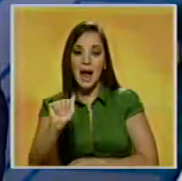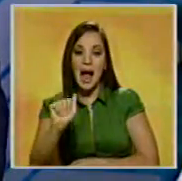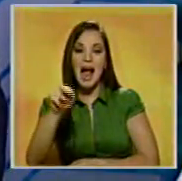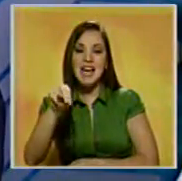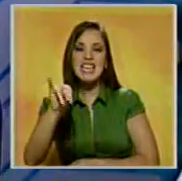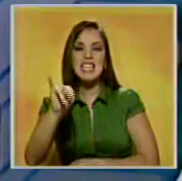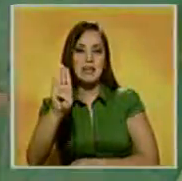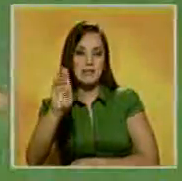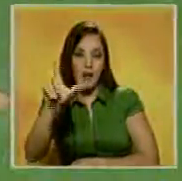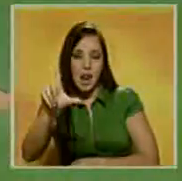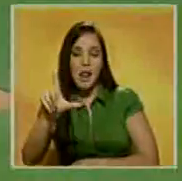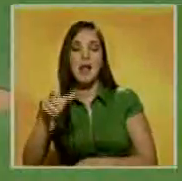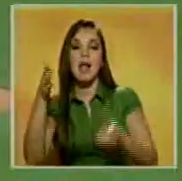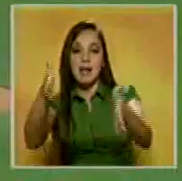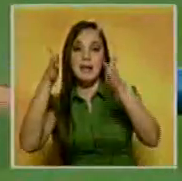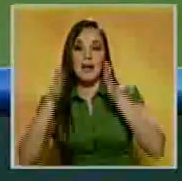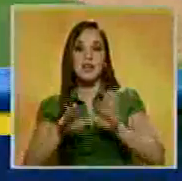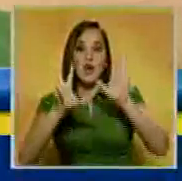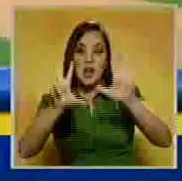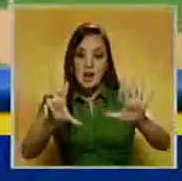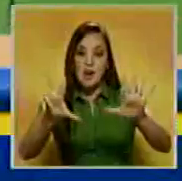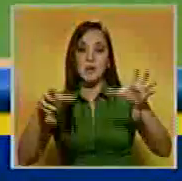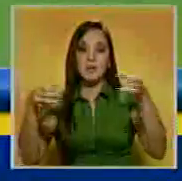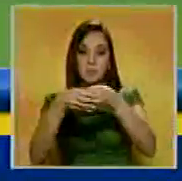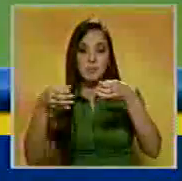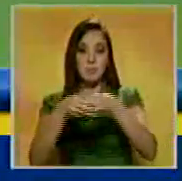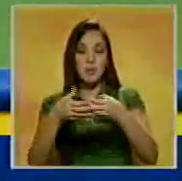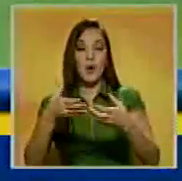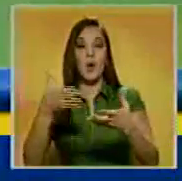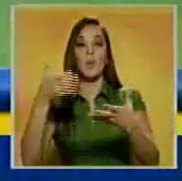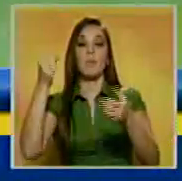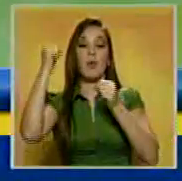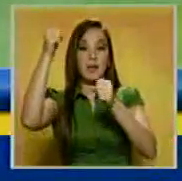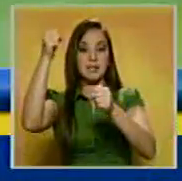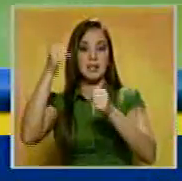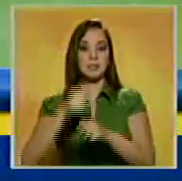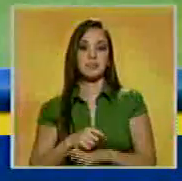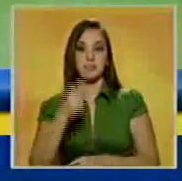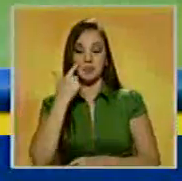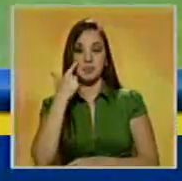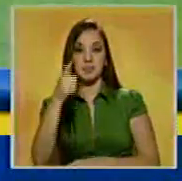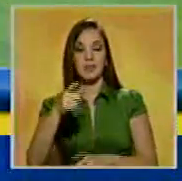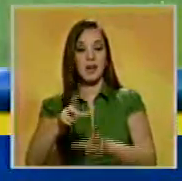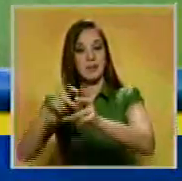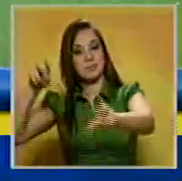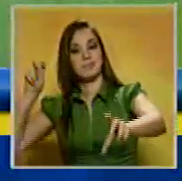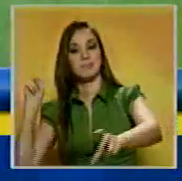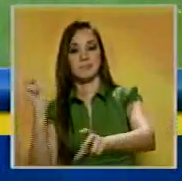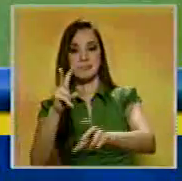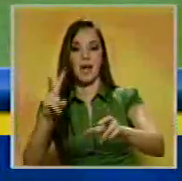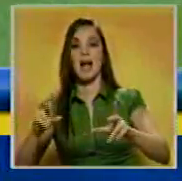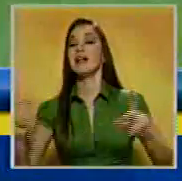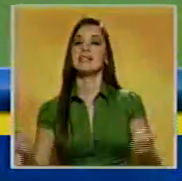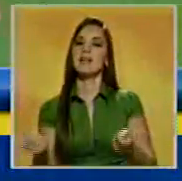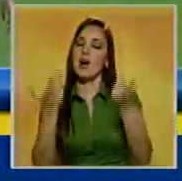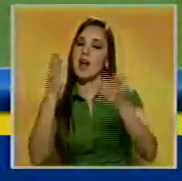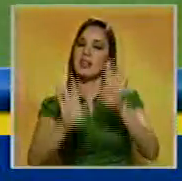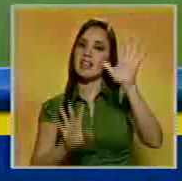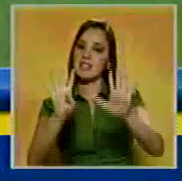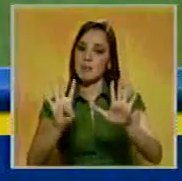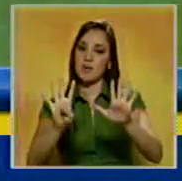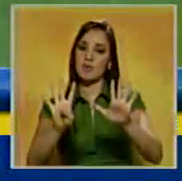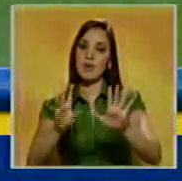campaña. Iniciamos nuestro recorrido en Miller Park, donde el Kid alcanzó su salvado 19º de la campaña